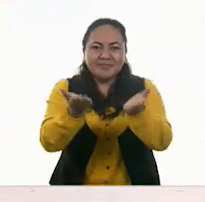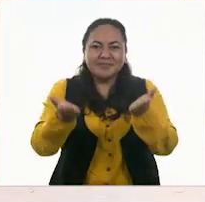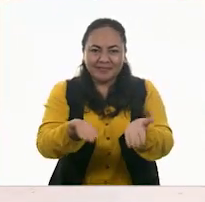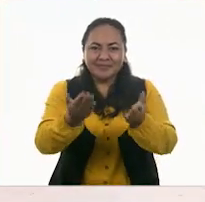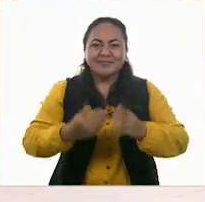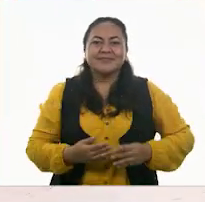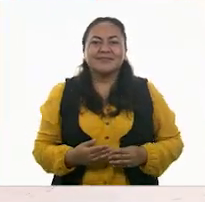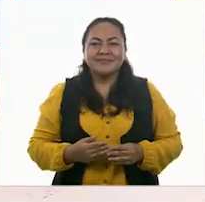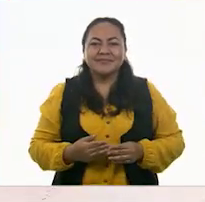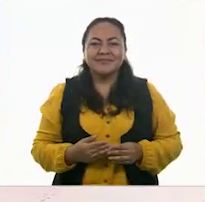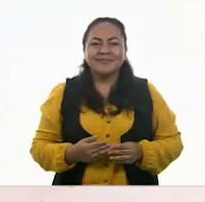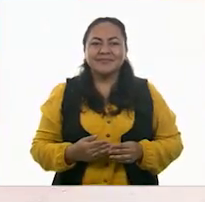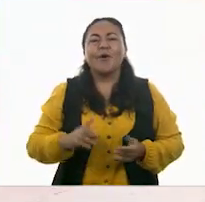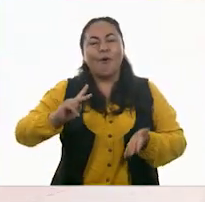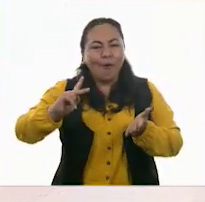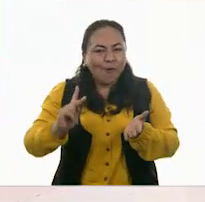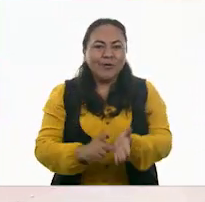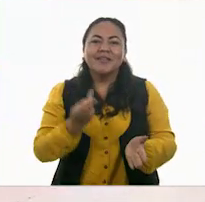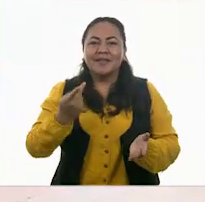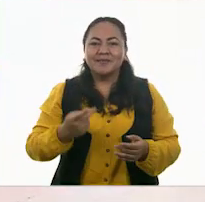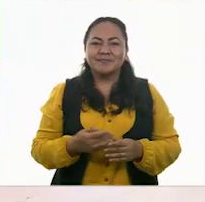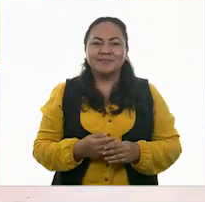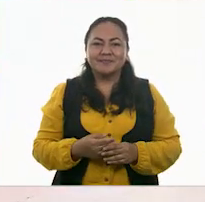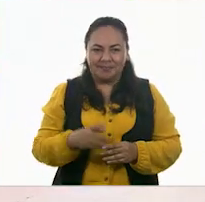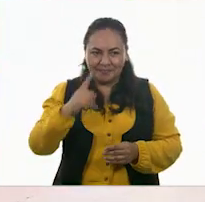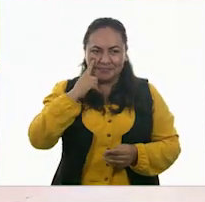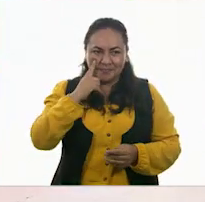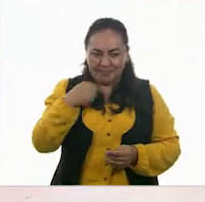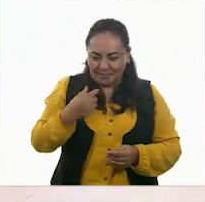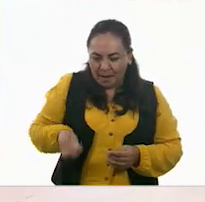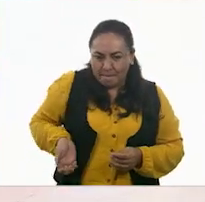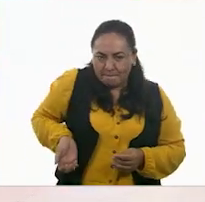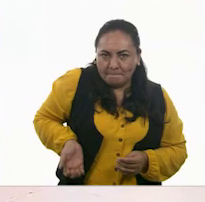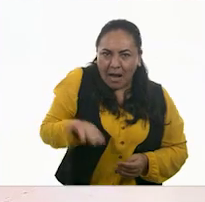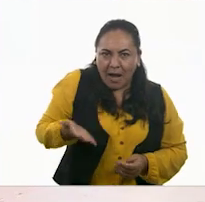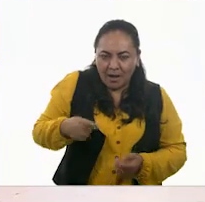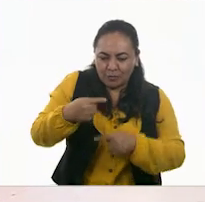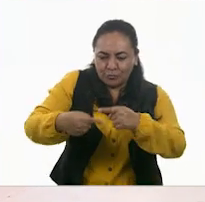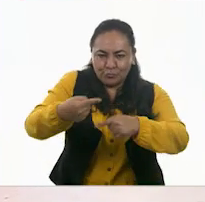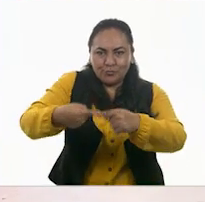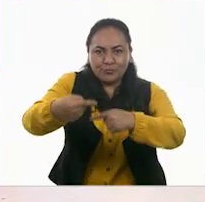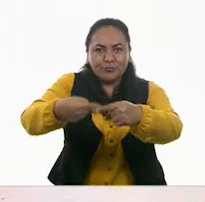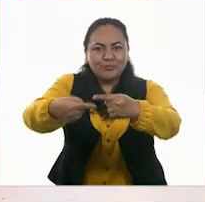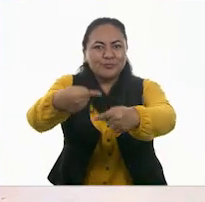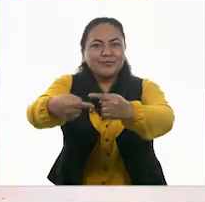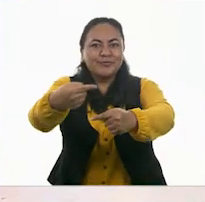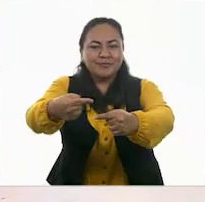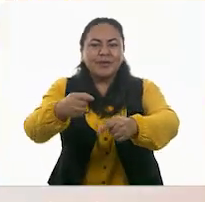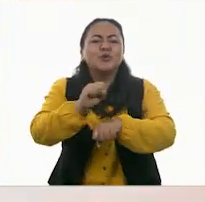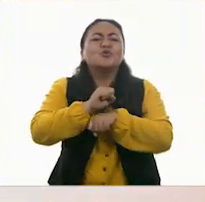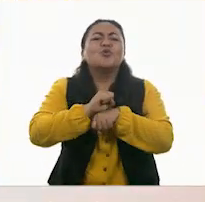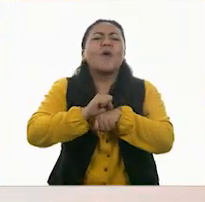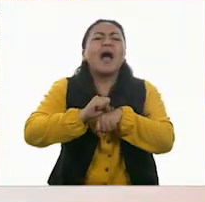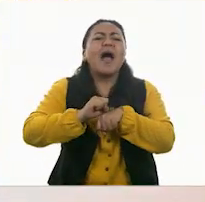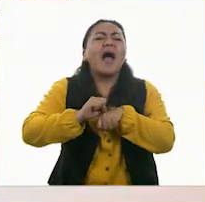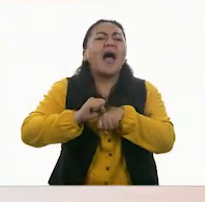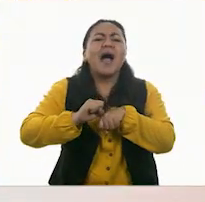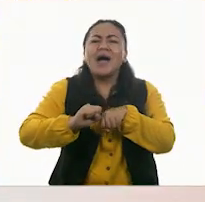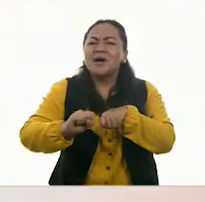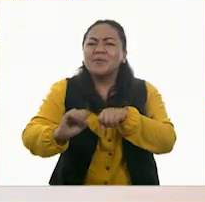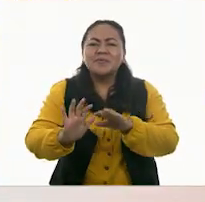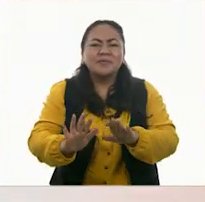¿sale? Otra vez. Cambio de manita, rodando. Suavecito. Venga,